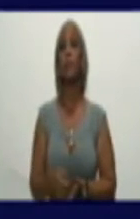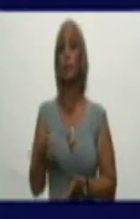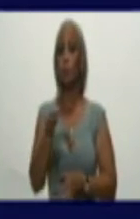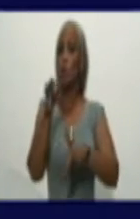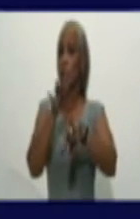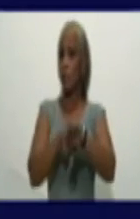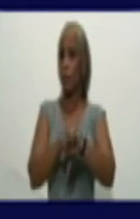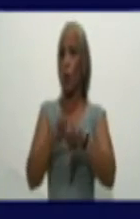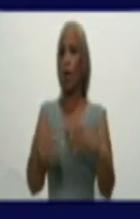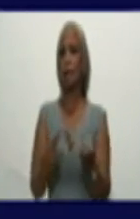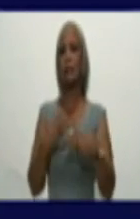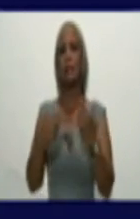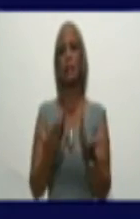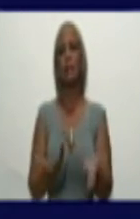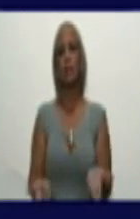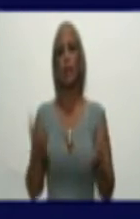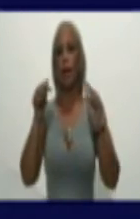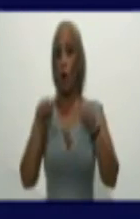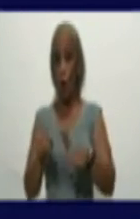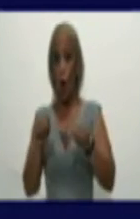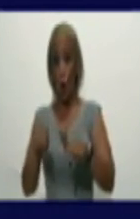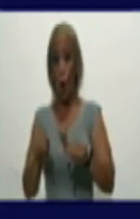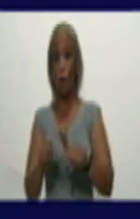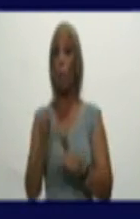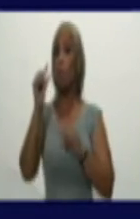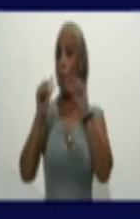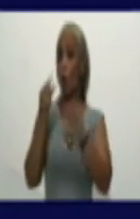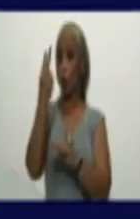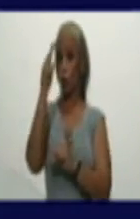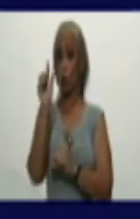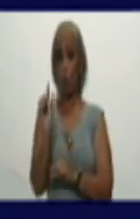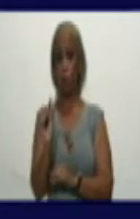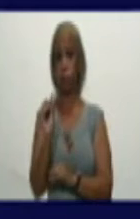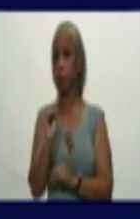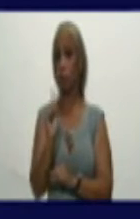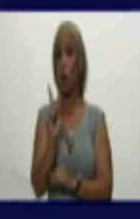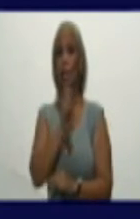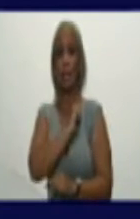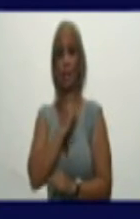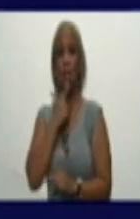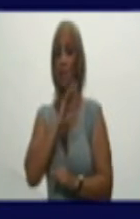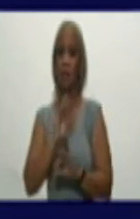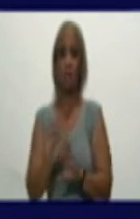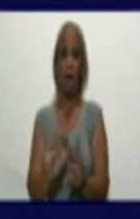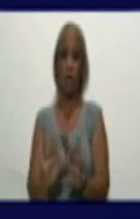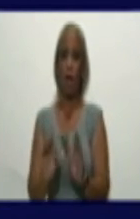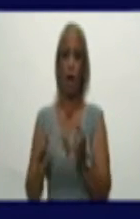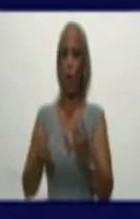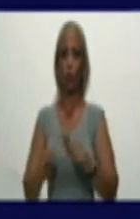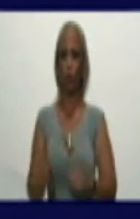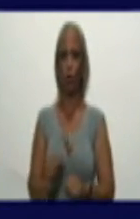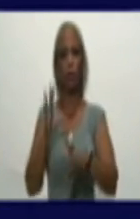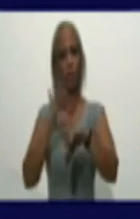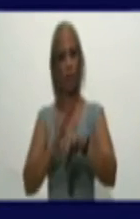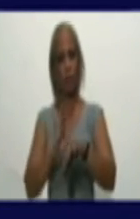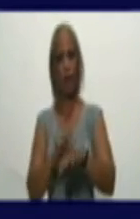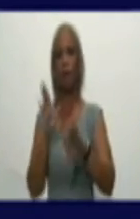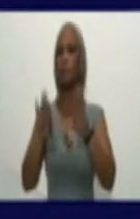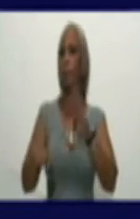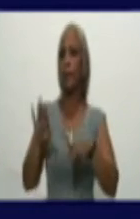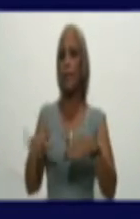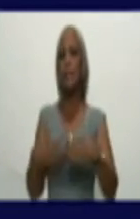venido, que el hecho de que hoy esté reportando dos casos no significa que ya Río Cauto tenga un absoluto control. Eso está en dependencia de